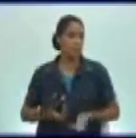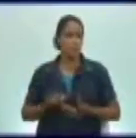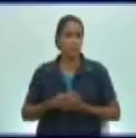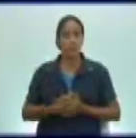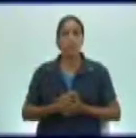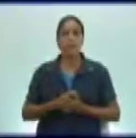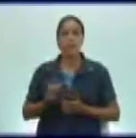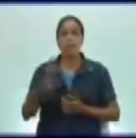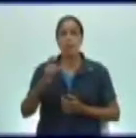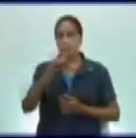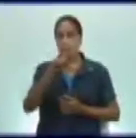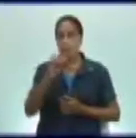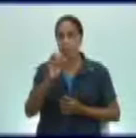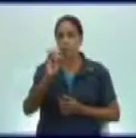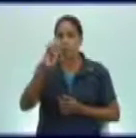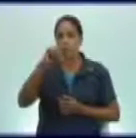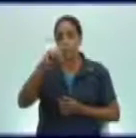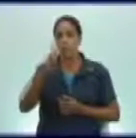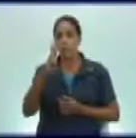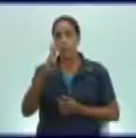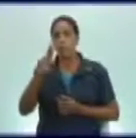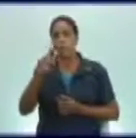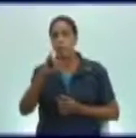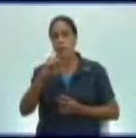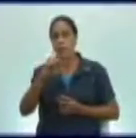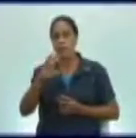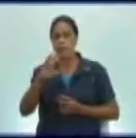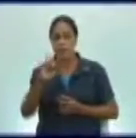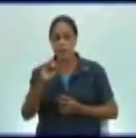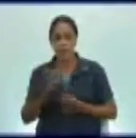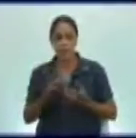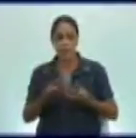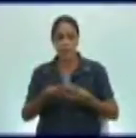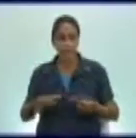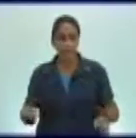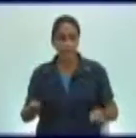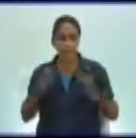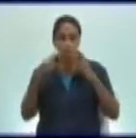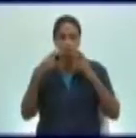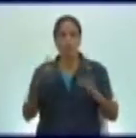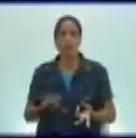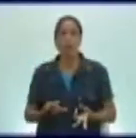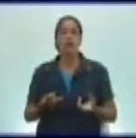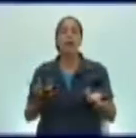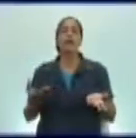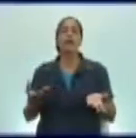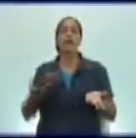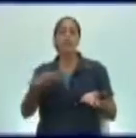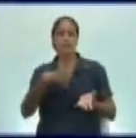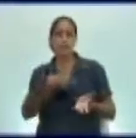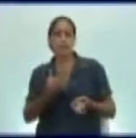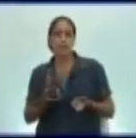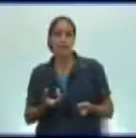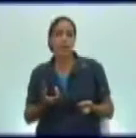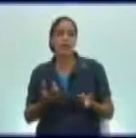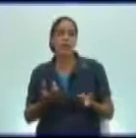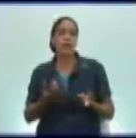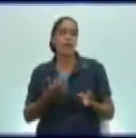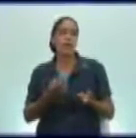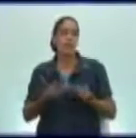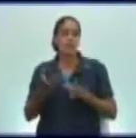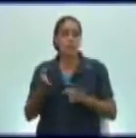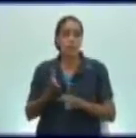las lombrices de tierra gozan de un considerable poder para generar las partes que le han sido suprimidas, constituyendo